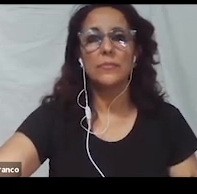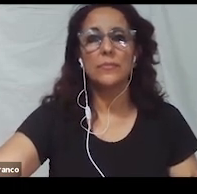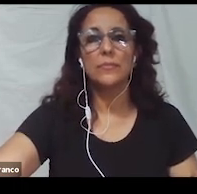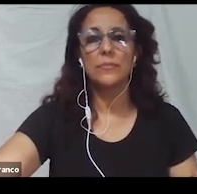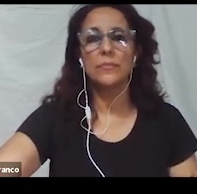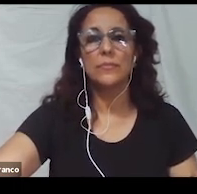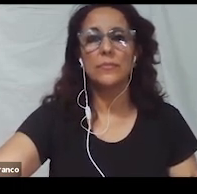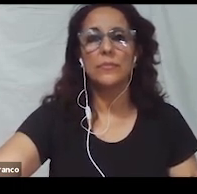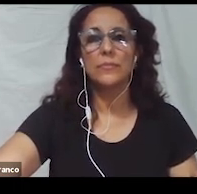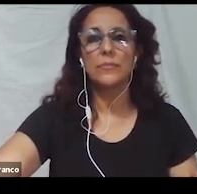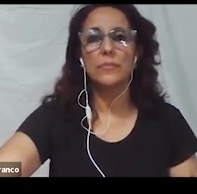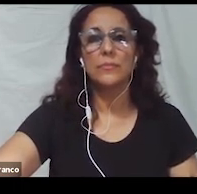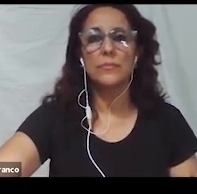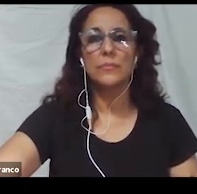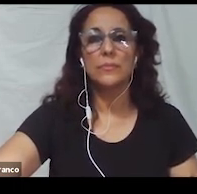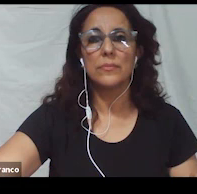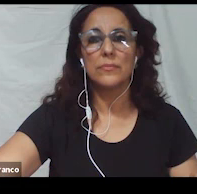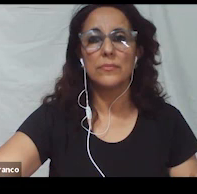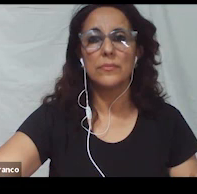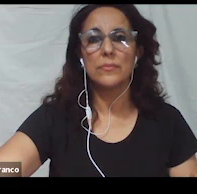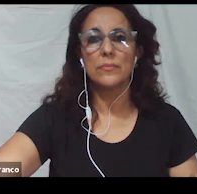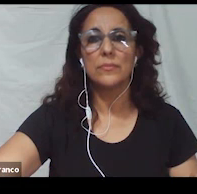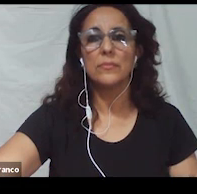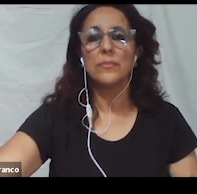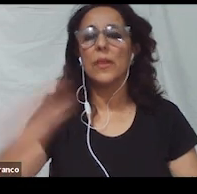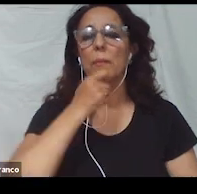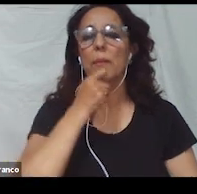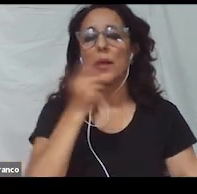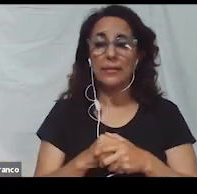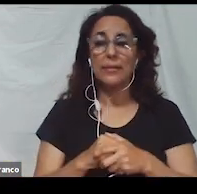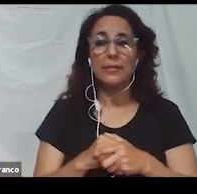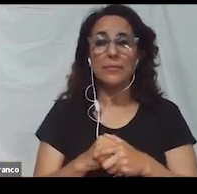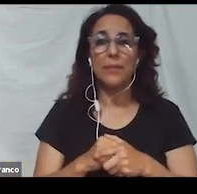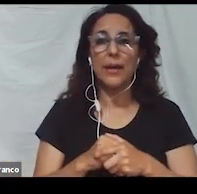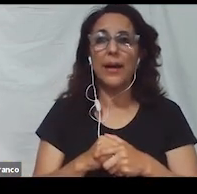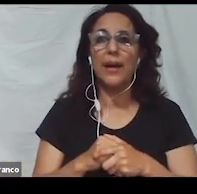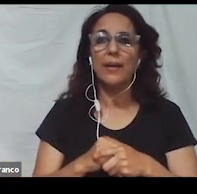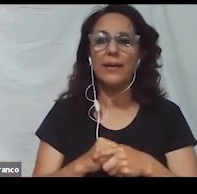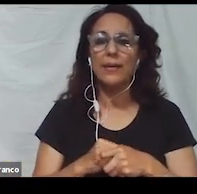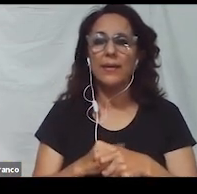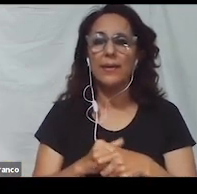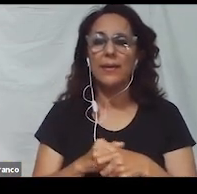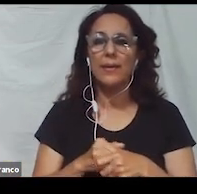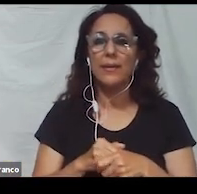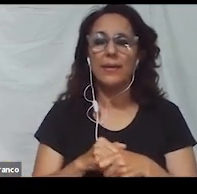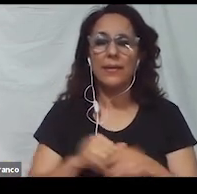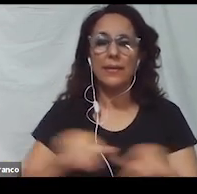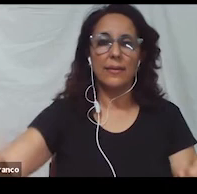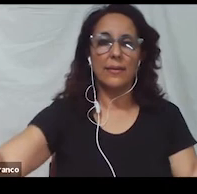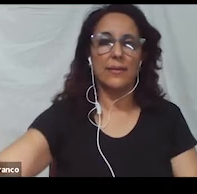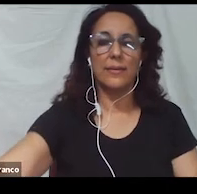estoy tratando, como en el caso, por ejemplo, del menú desplegable. Pero también traje un pequeño